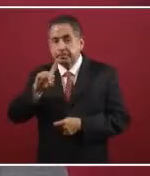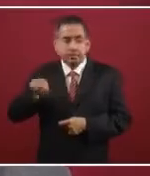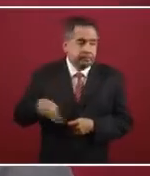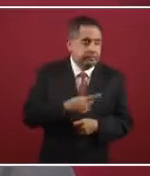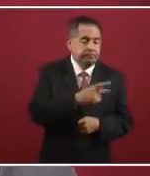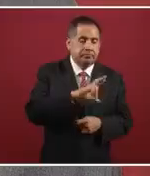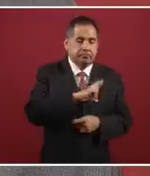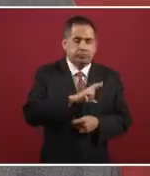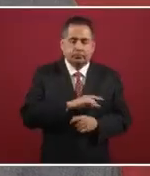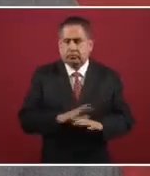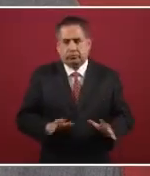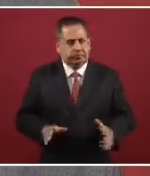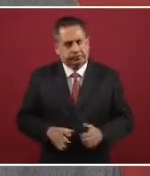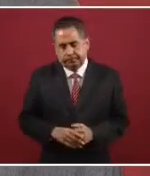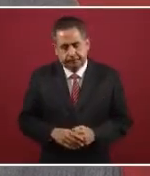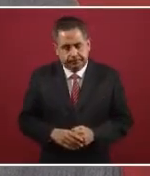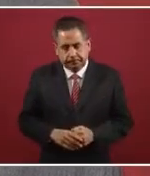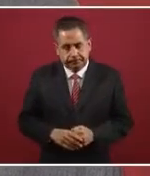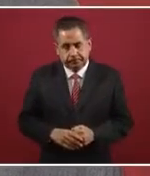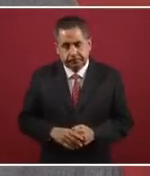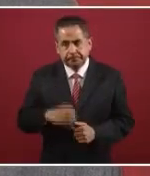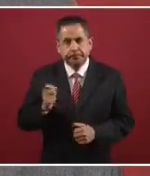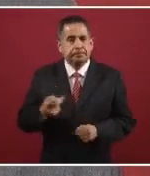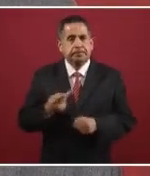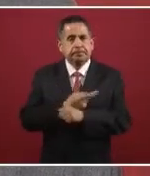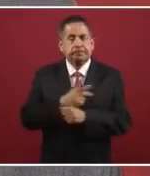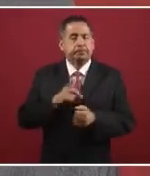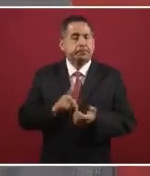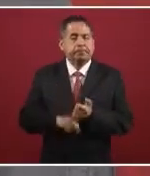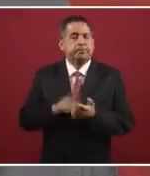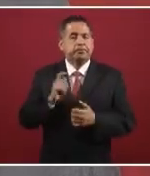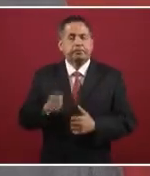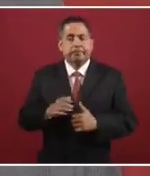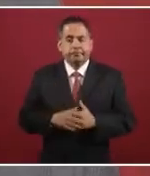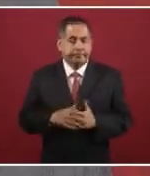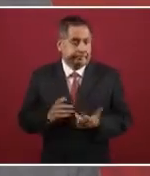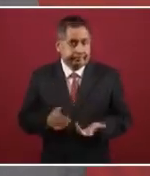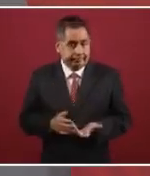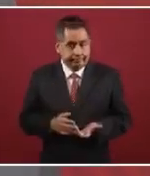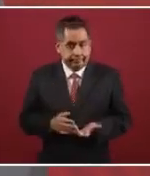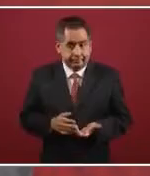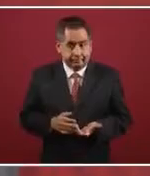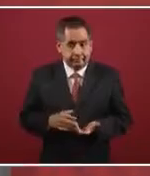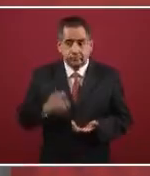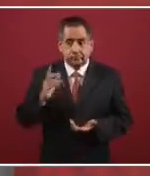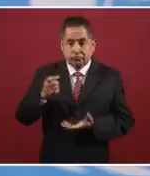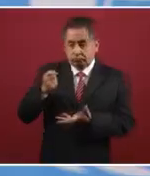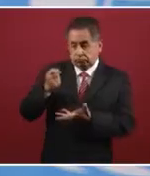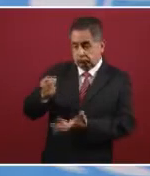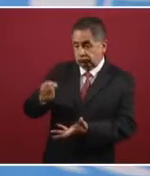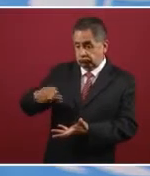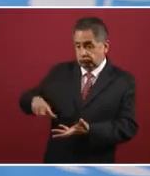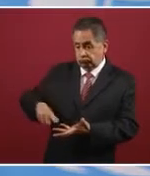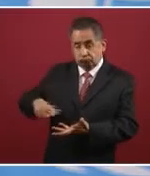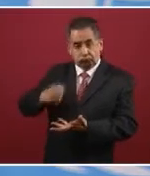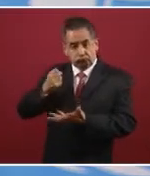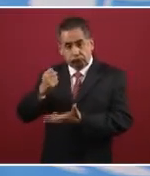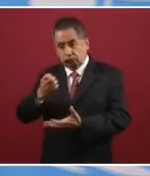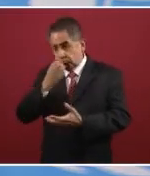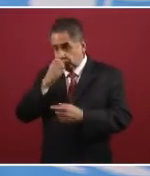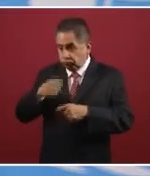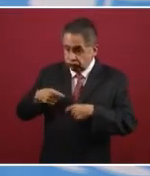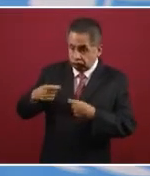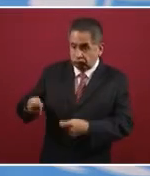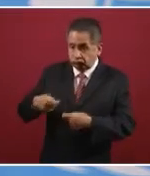¿Qué sucedió? Pues que se dejó de invertir en educación pública,